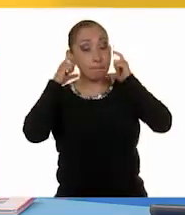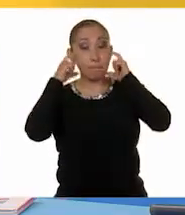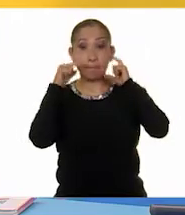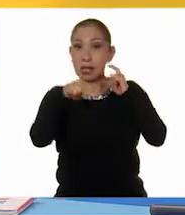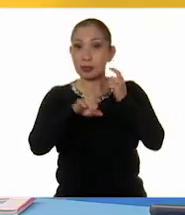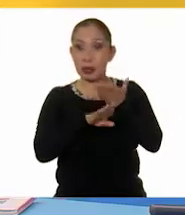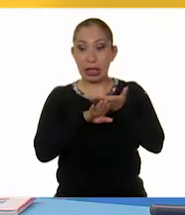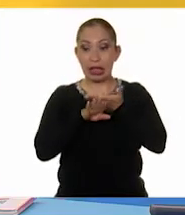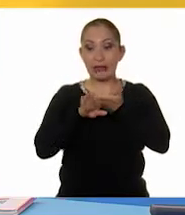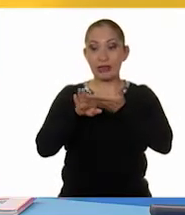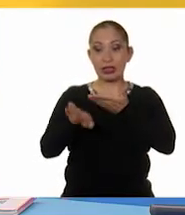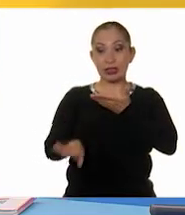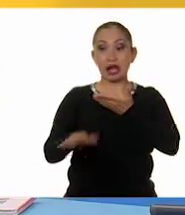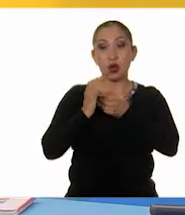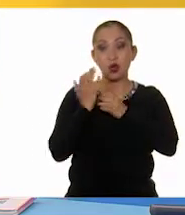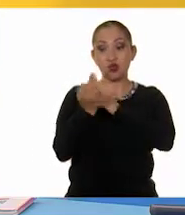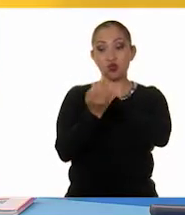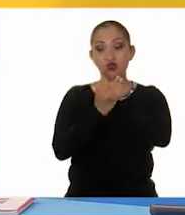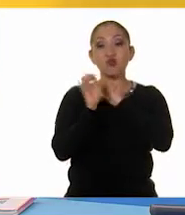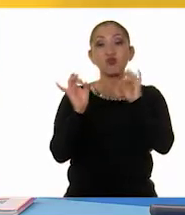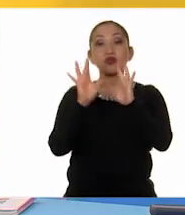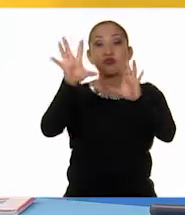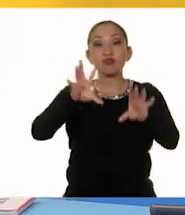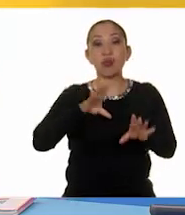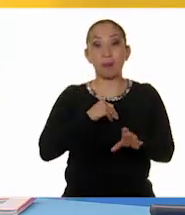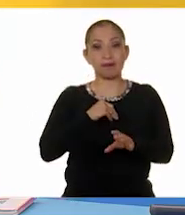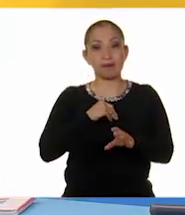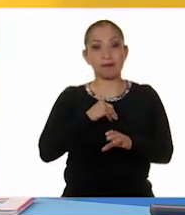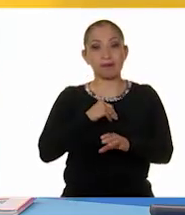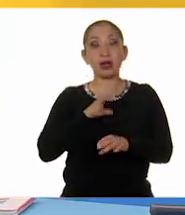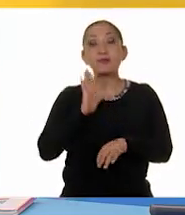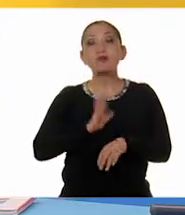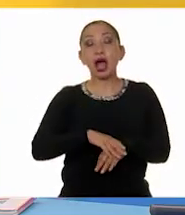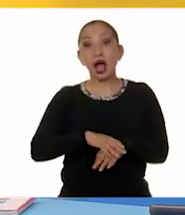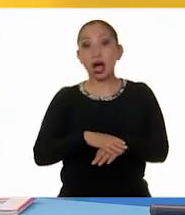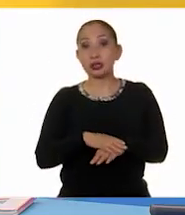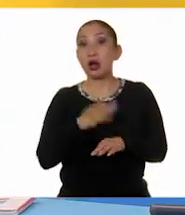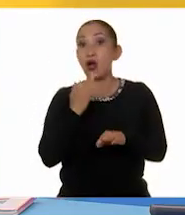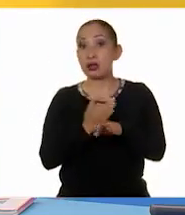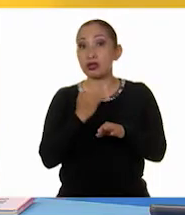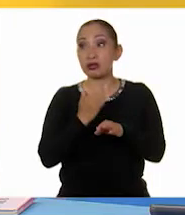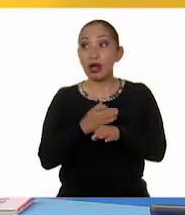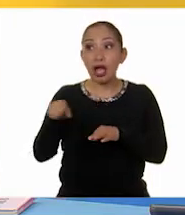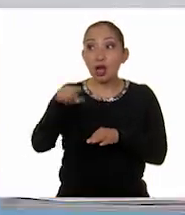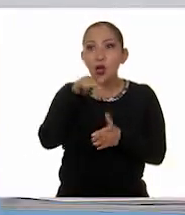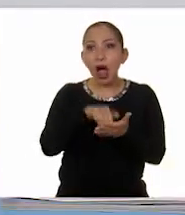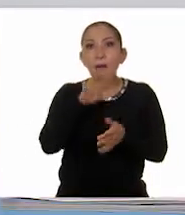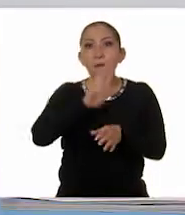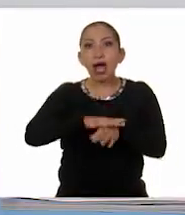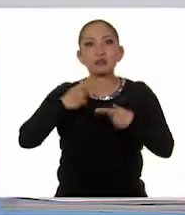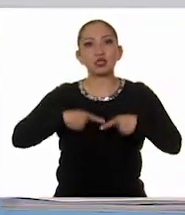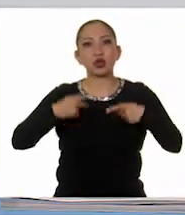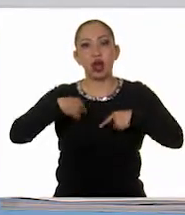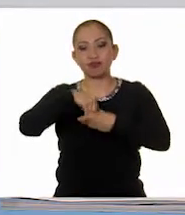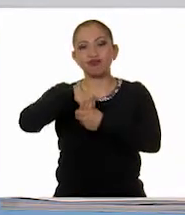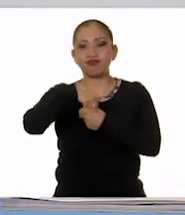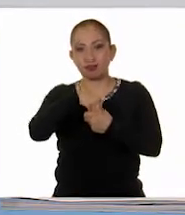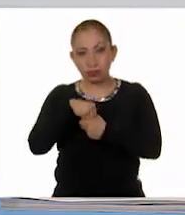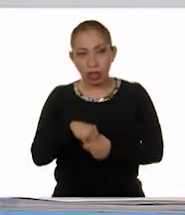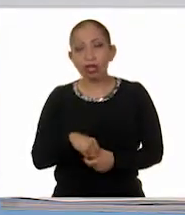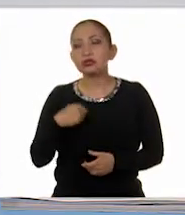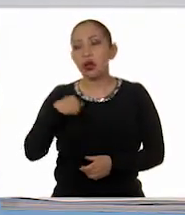acción preventiva que nos protege de un posible contagio, principalmente en los lugares públicos. Así es. Entiendo que